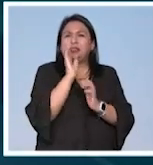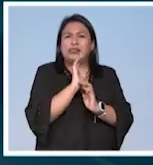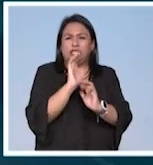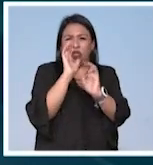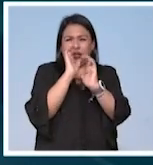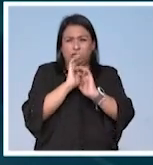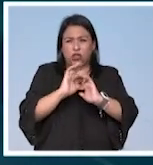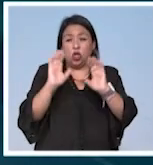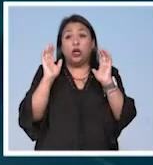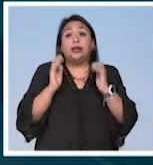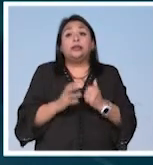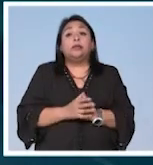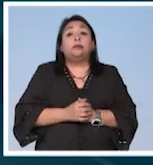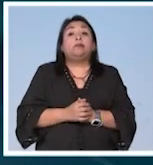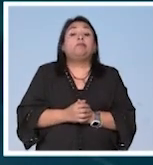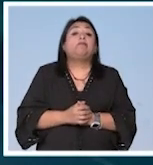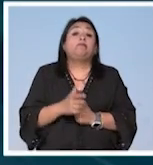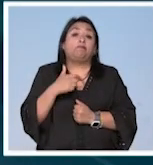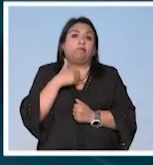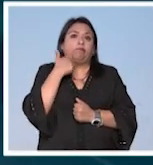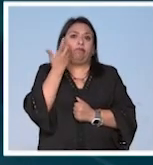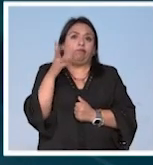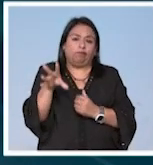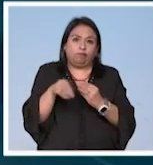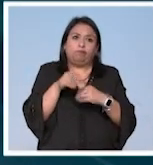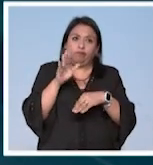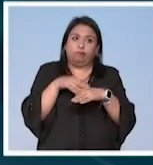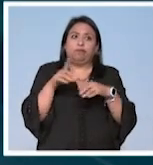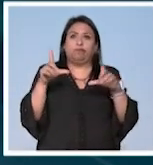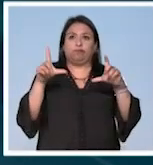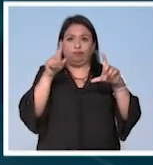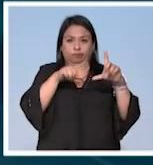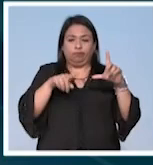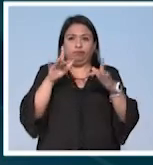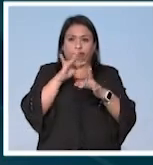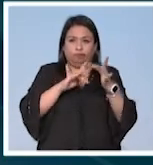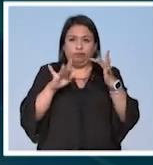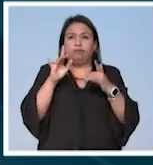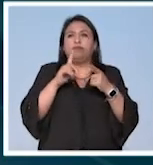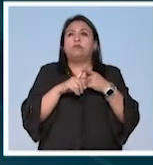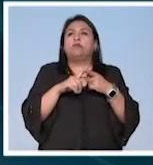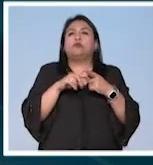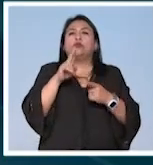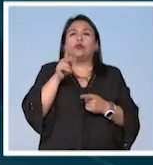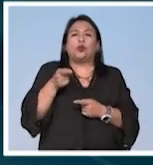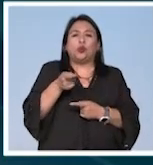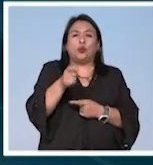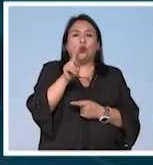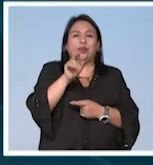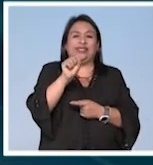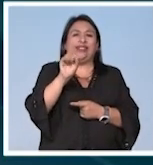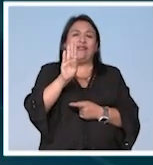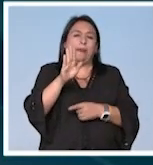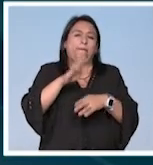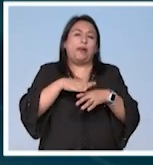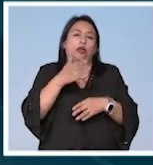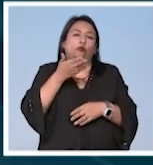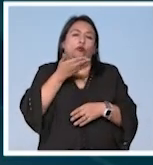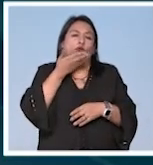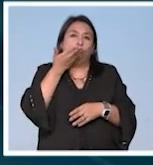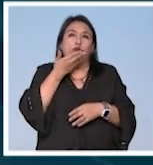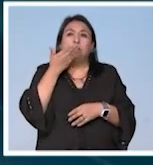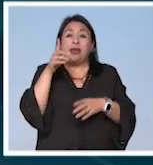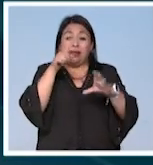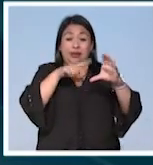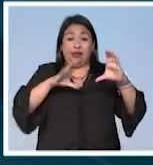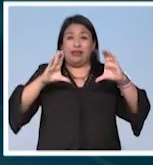canciones Pues quise yo complementar con un disco y con o con un USB que es lo que ya má se usa ya el disco